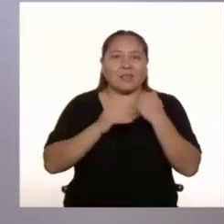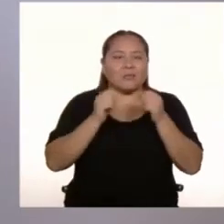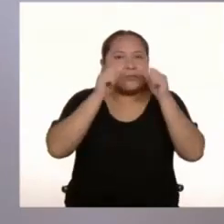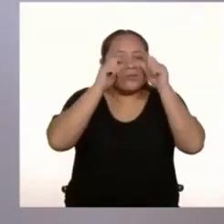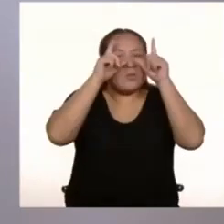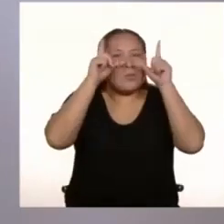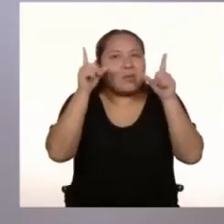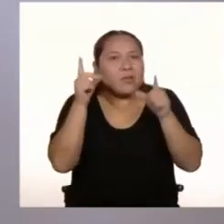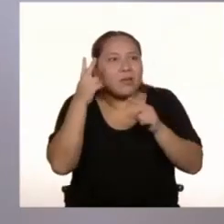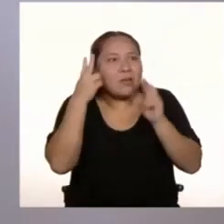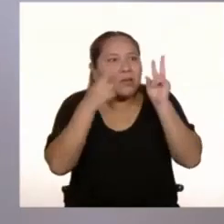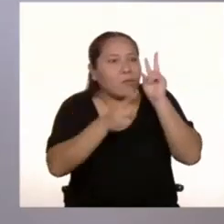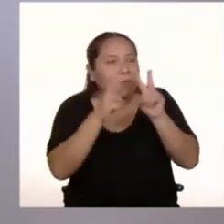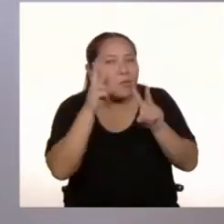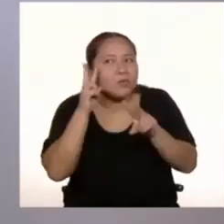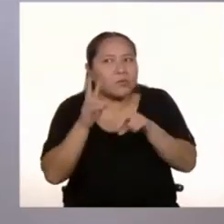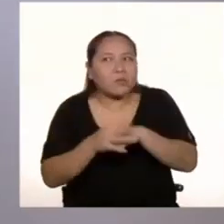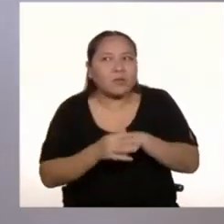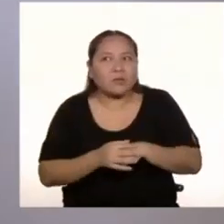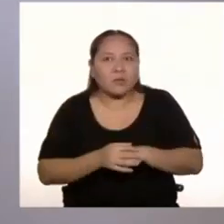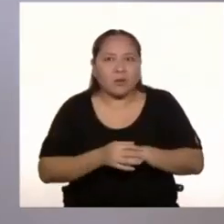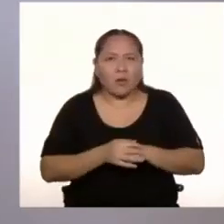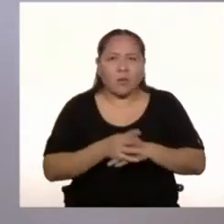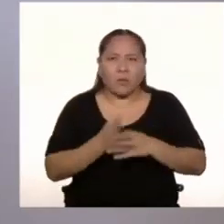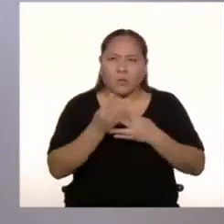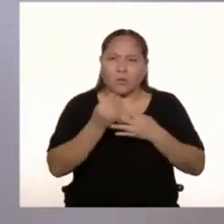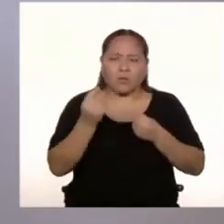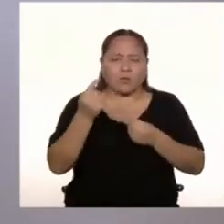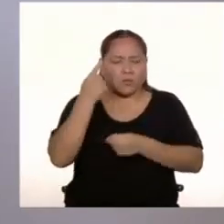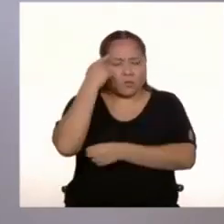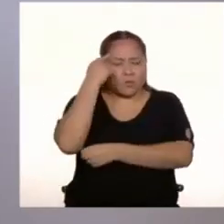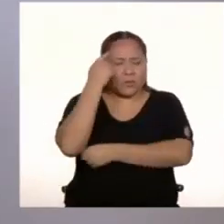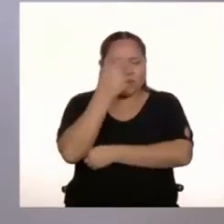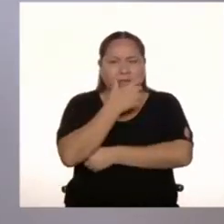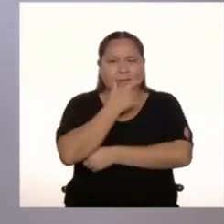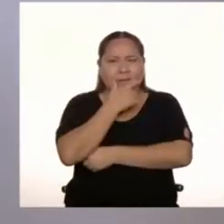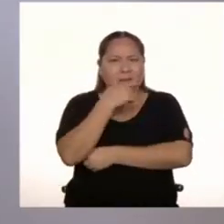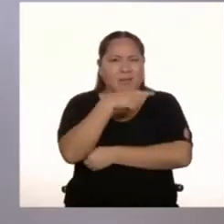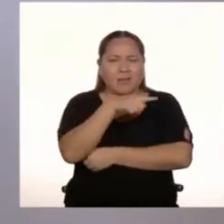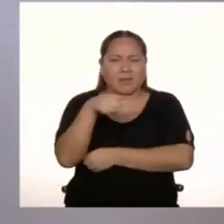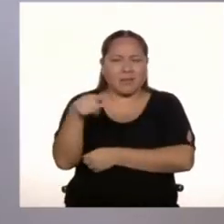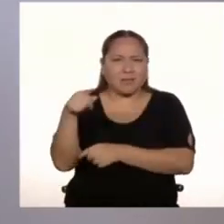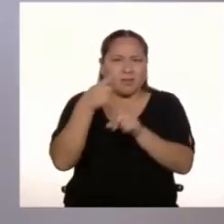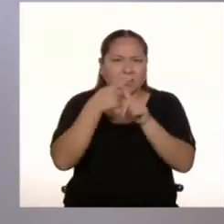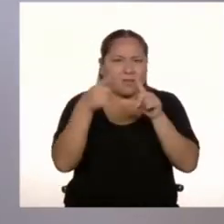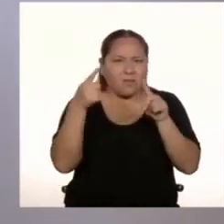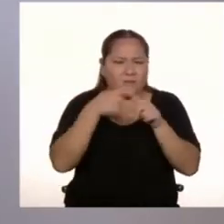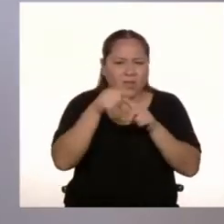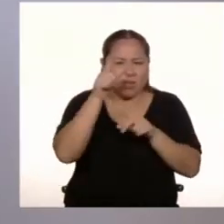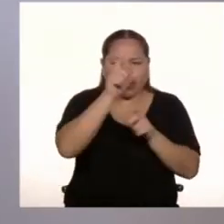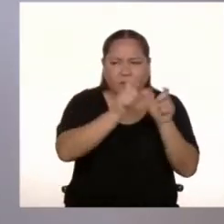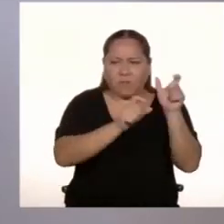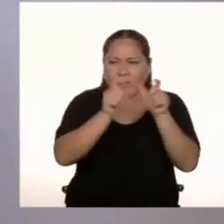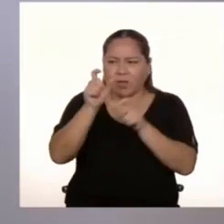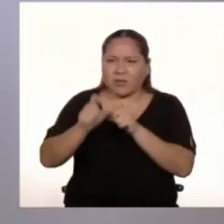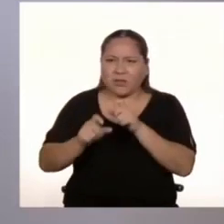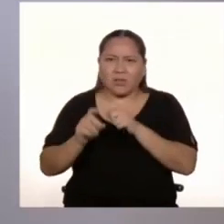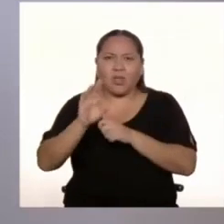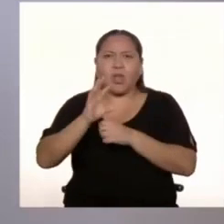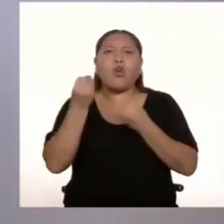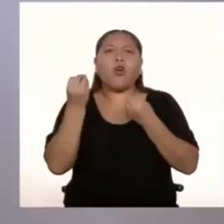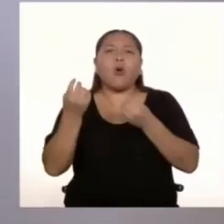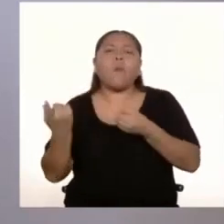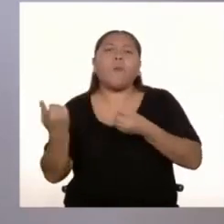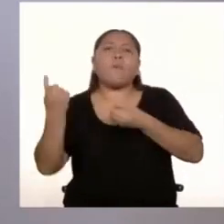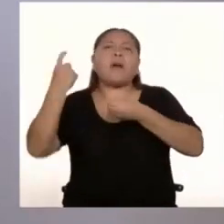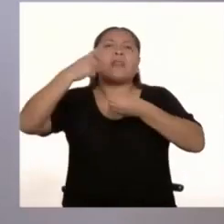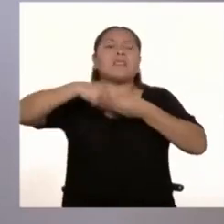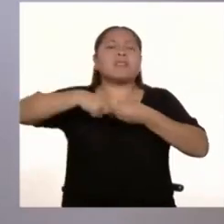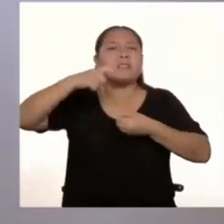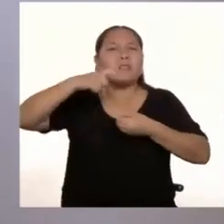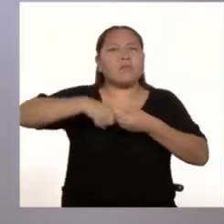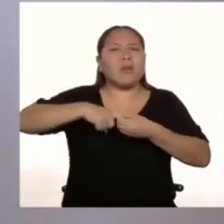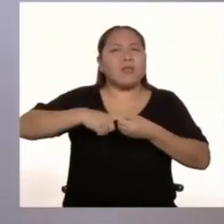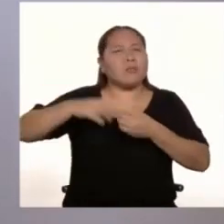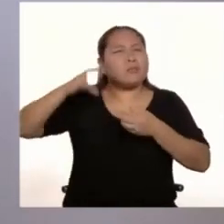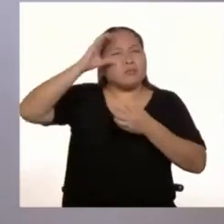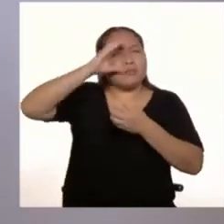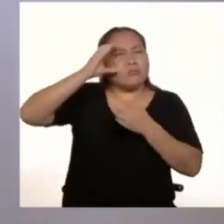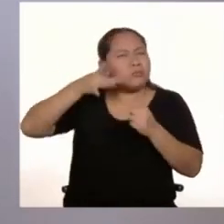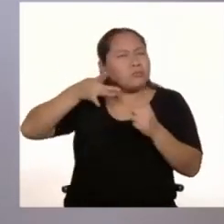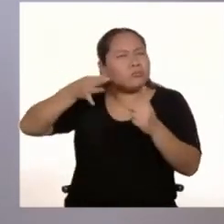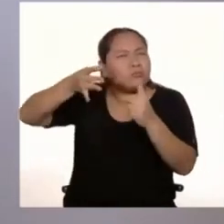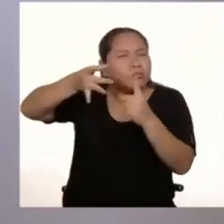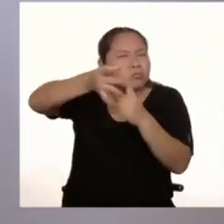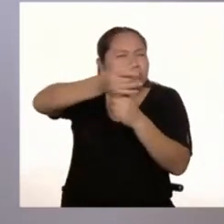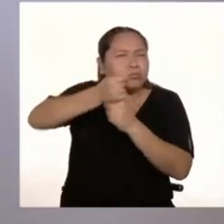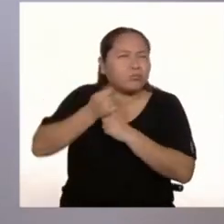por lo que hemos visto. Hace mucho que no pensaba en estos diversos personajes y en su participación por la búsqueda de